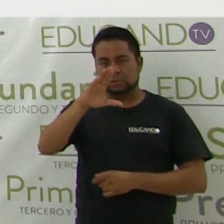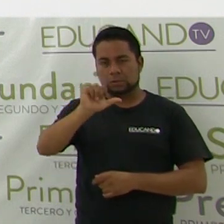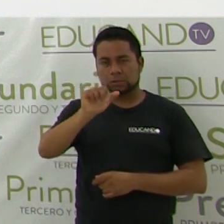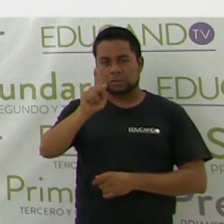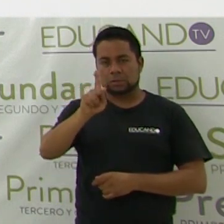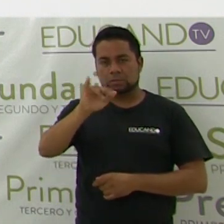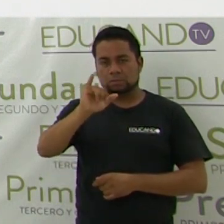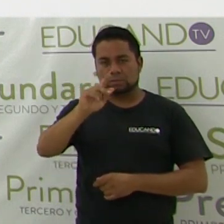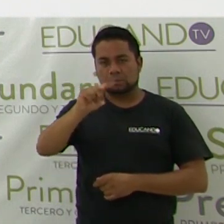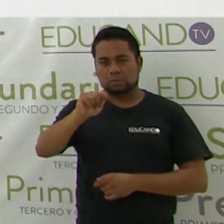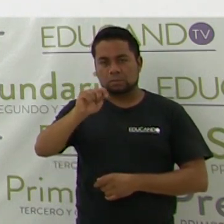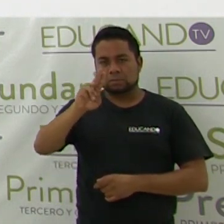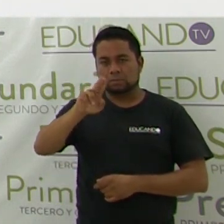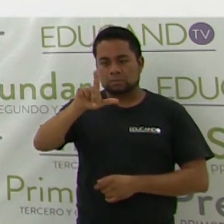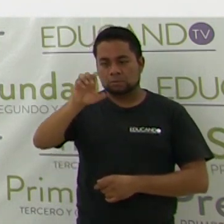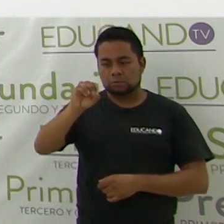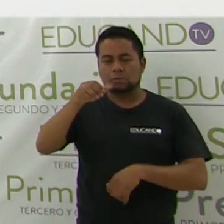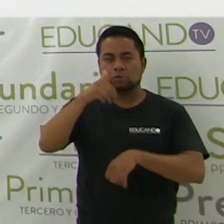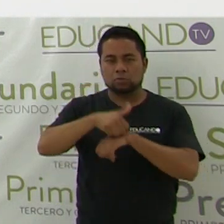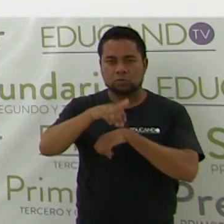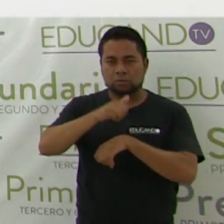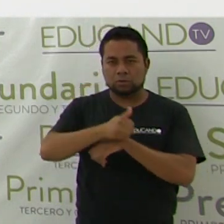58. Imagínense ustedes,